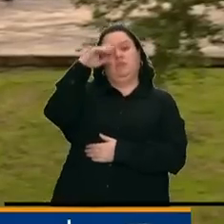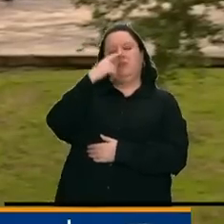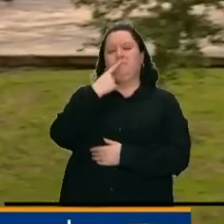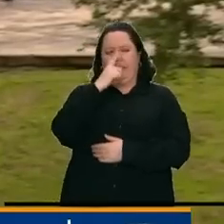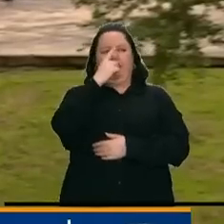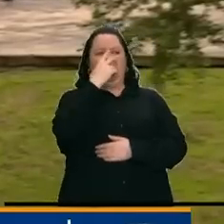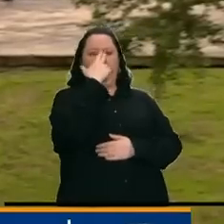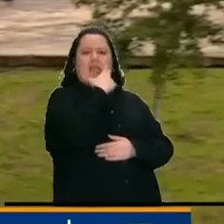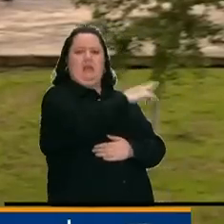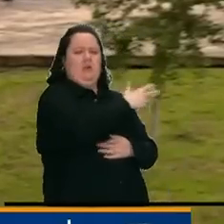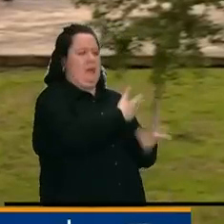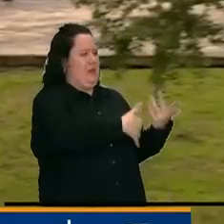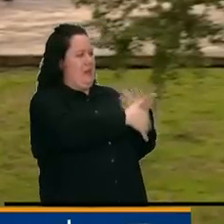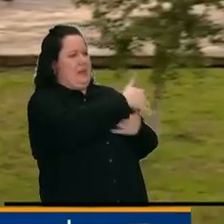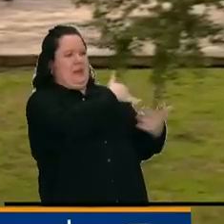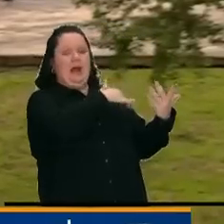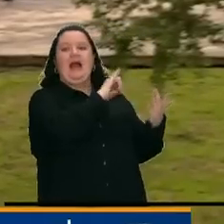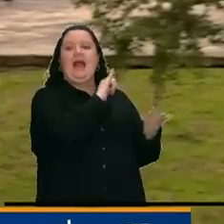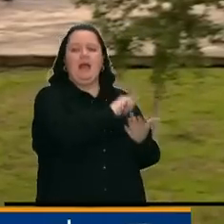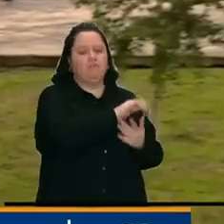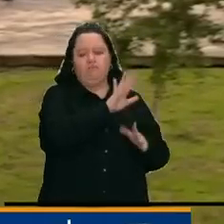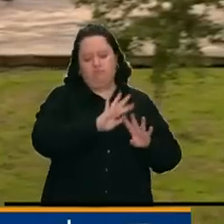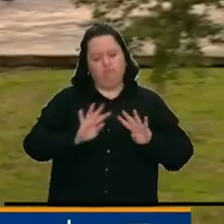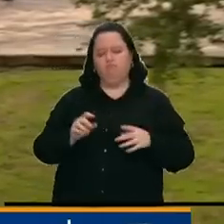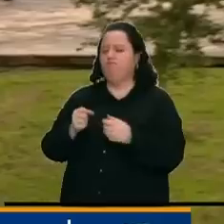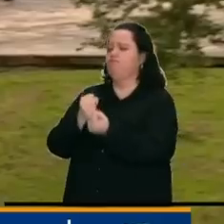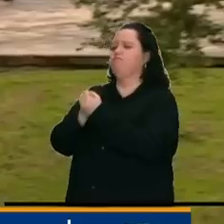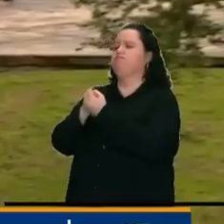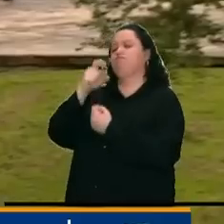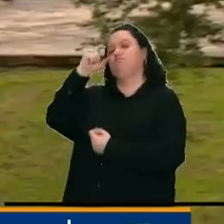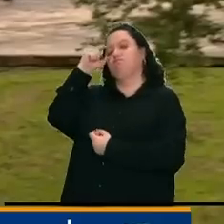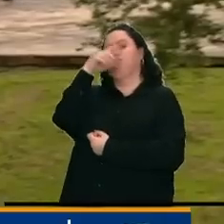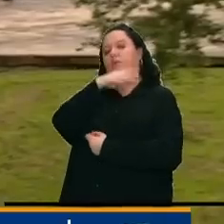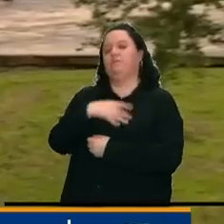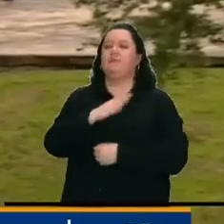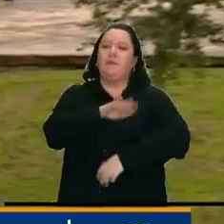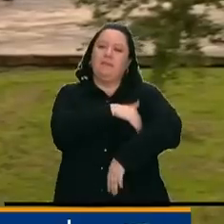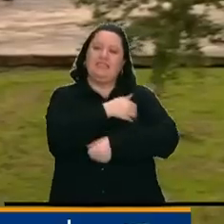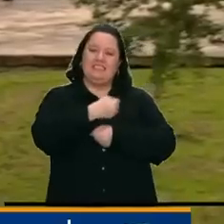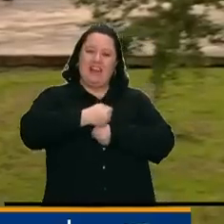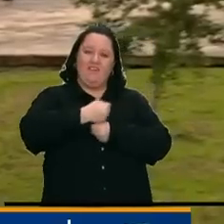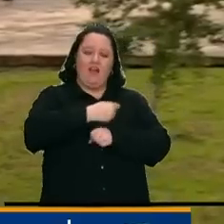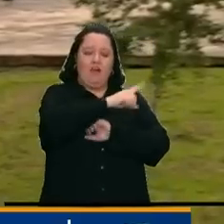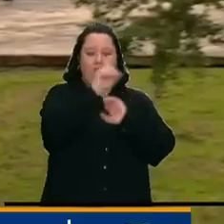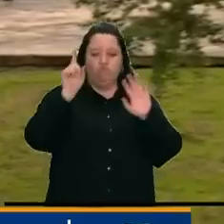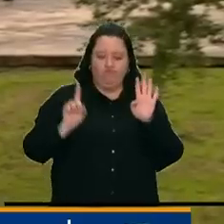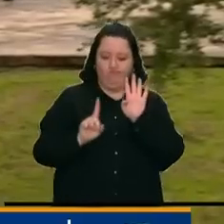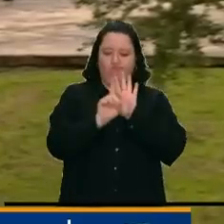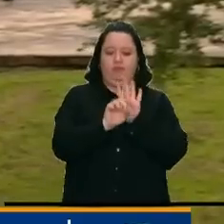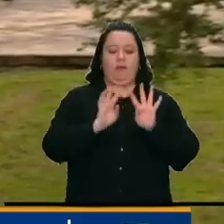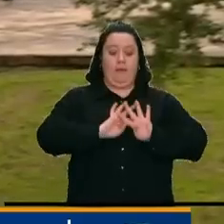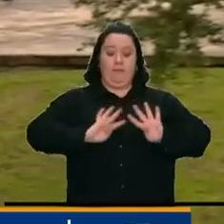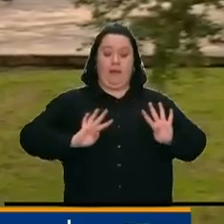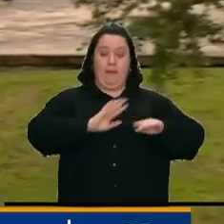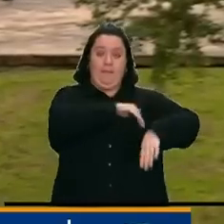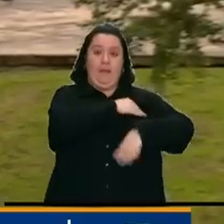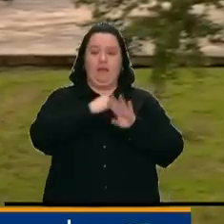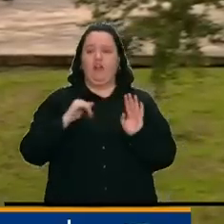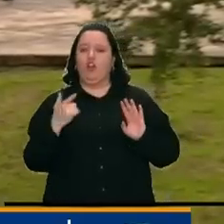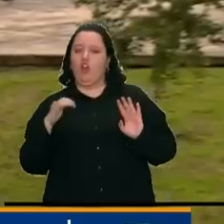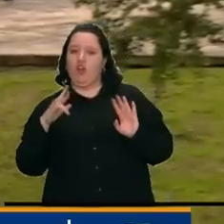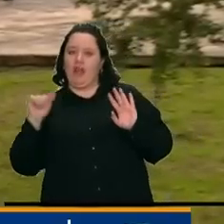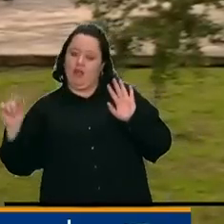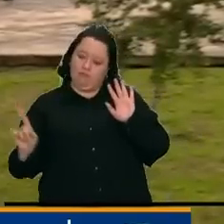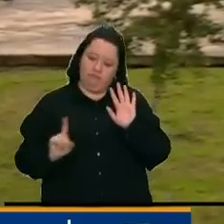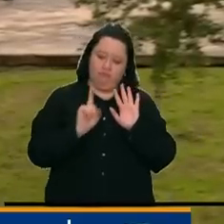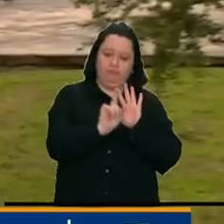escándalos que se han revelado en las últimas semanas. La ministra de Trabajo fue la vocera de todos los ministros. Gloria Inés Ramírez